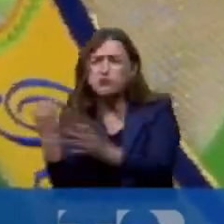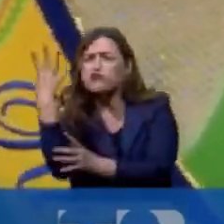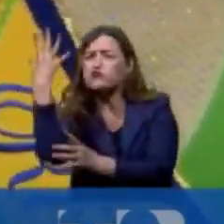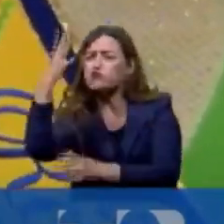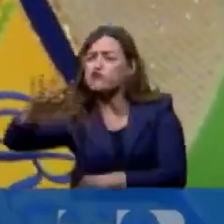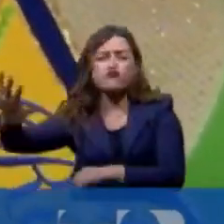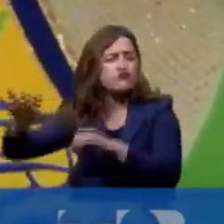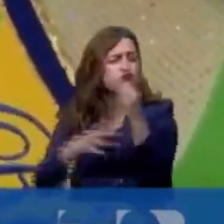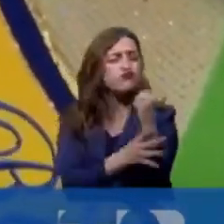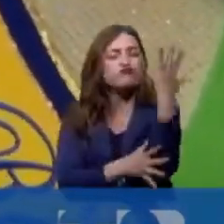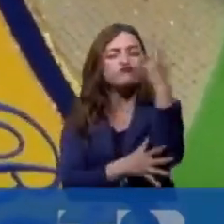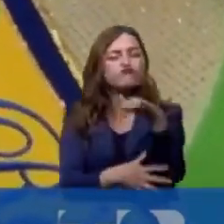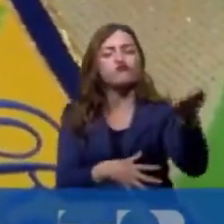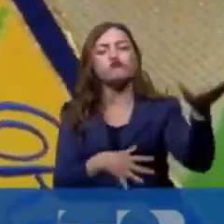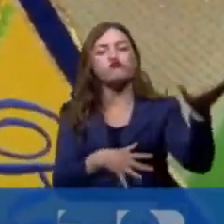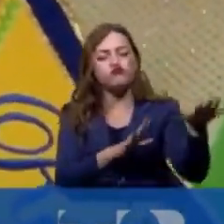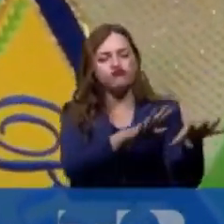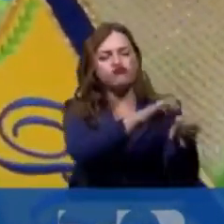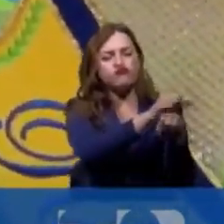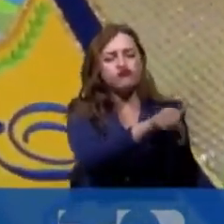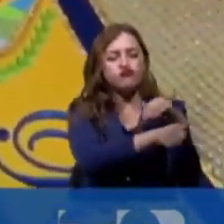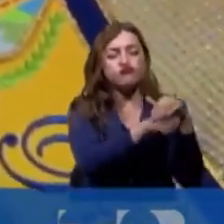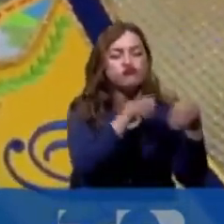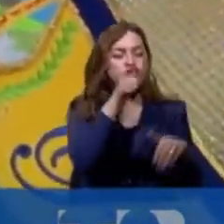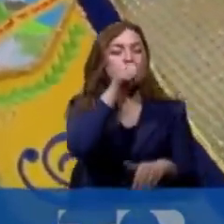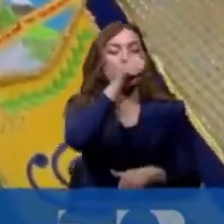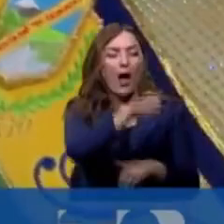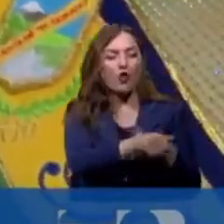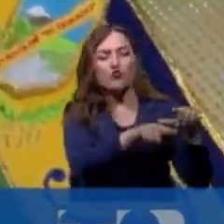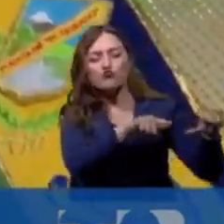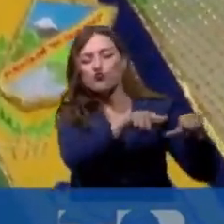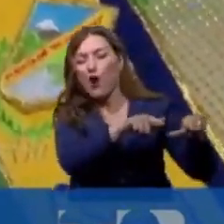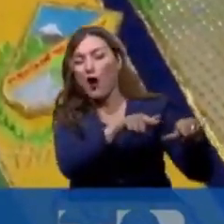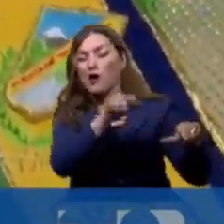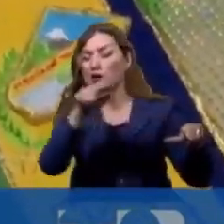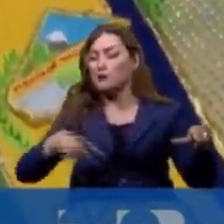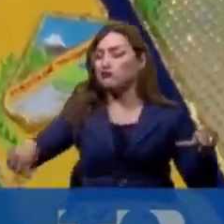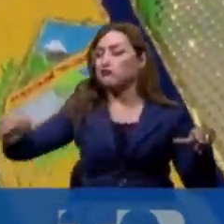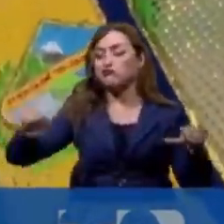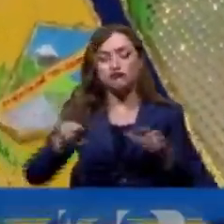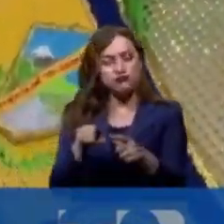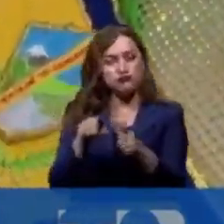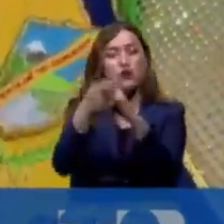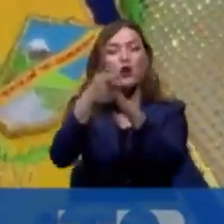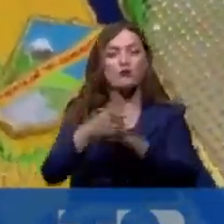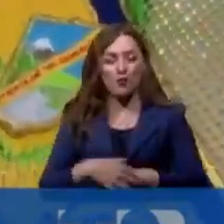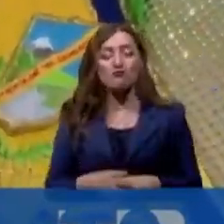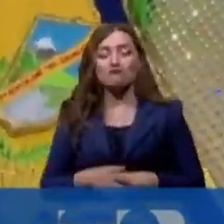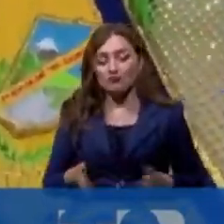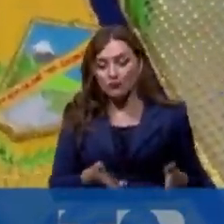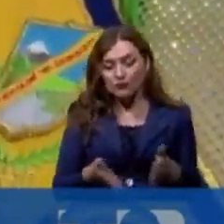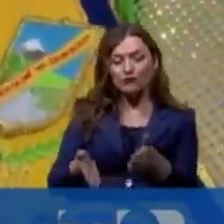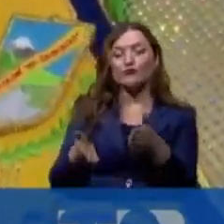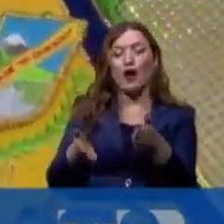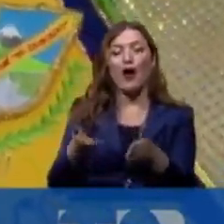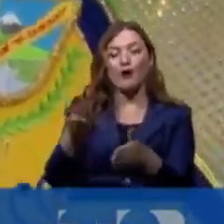bosques protectores, reservas privadas, iniciativas de conservación de naturaleza y es el giro, es el cambio. Las opciones están en el bosque,